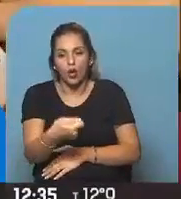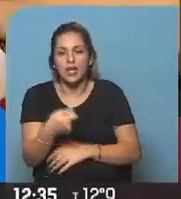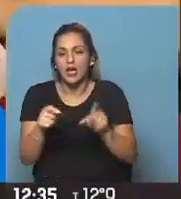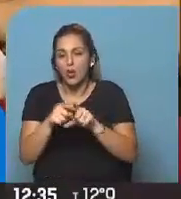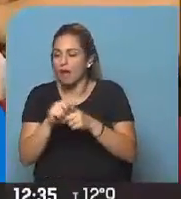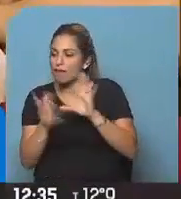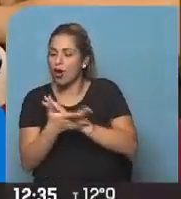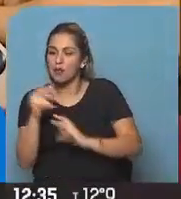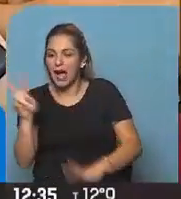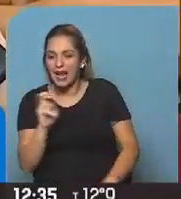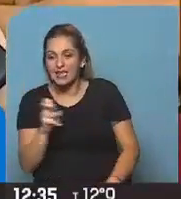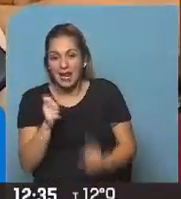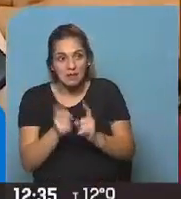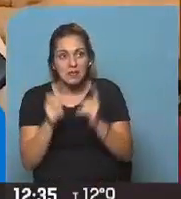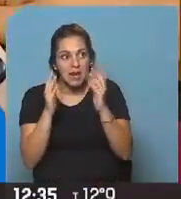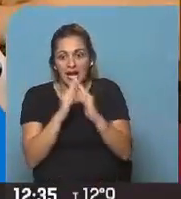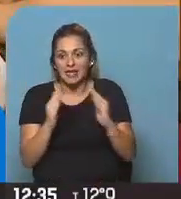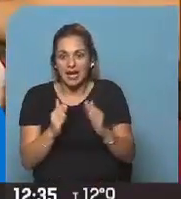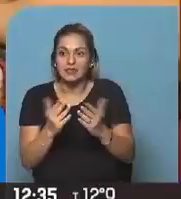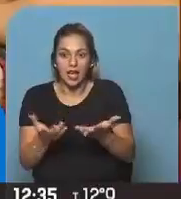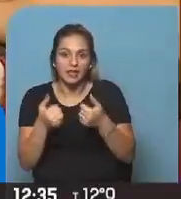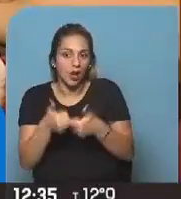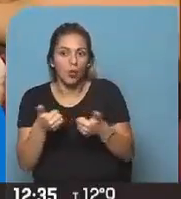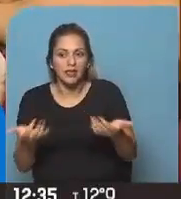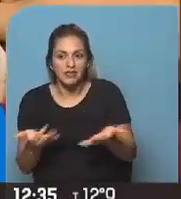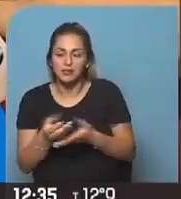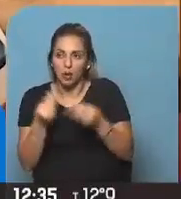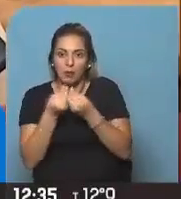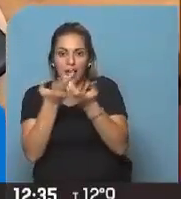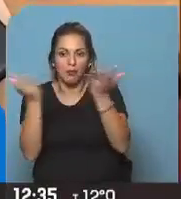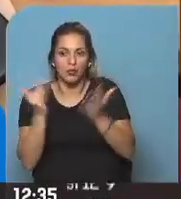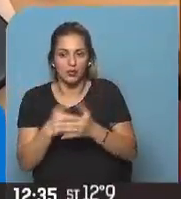alquiler que pagan por el mismo inmueble, la verdad que es una ayuda grande para mucha gente.